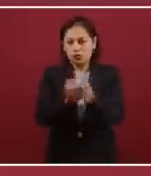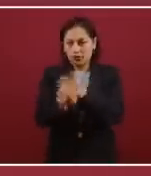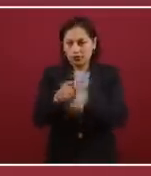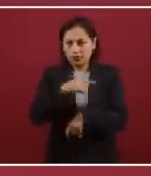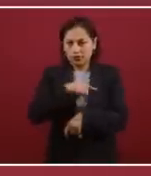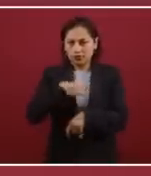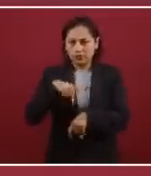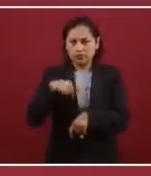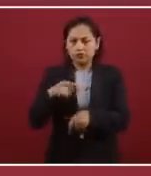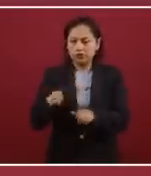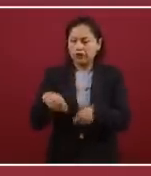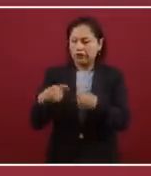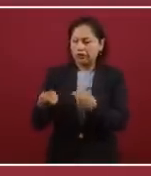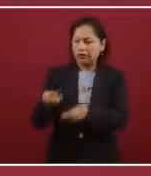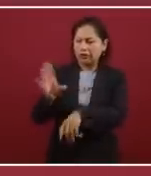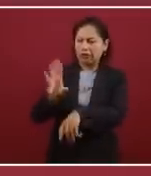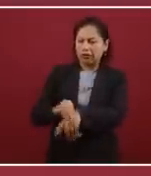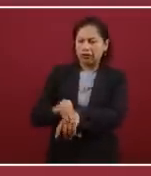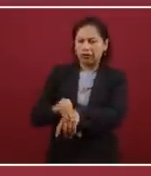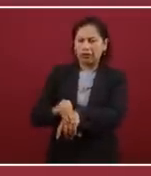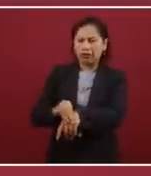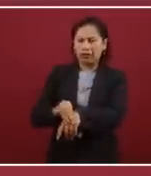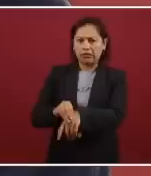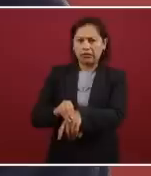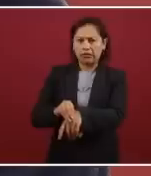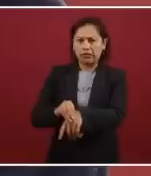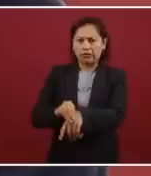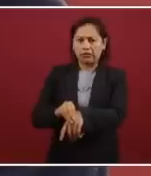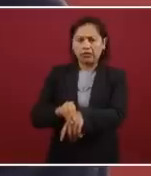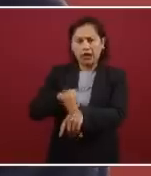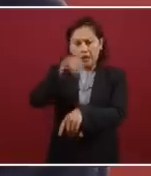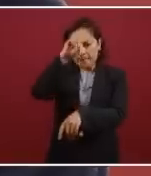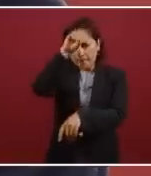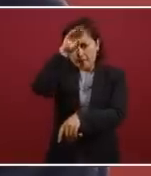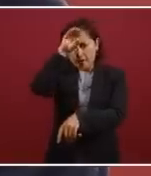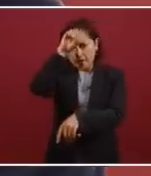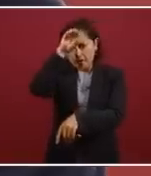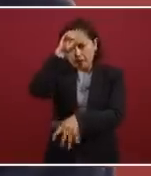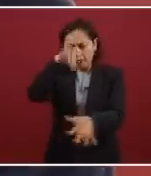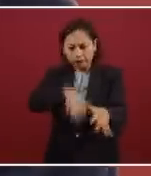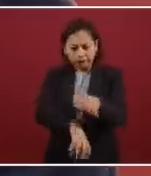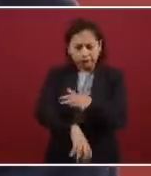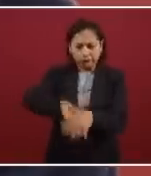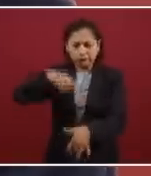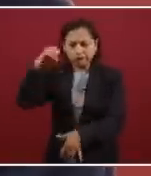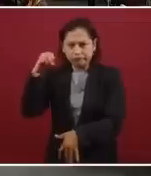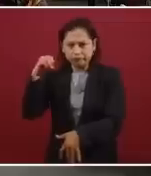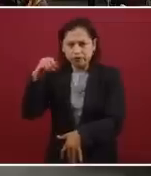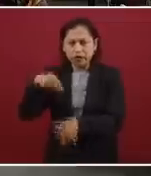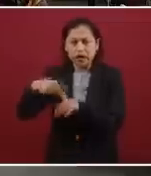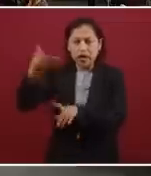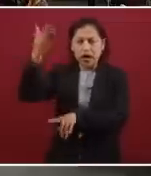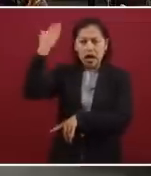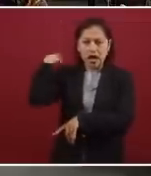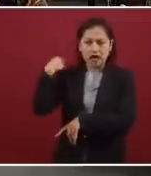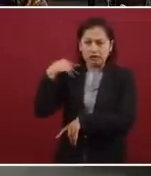permisos para la explotación minera como se hacía